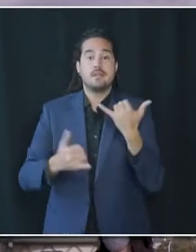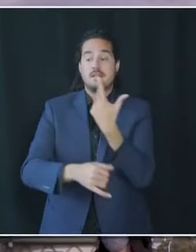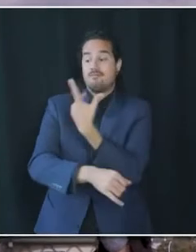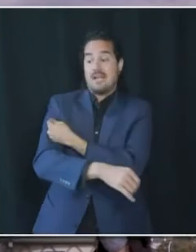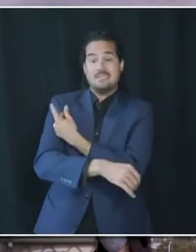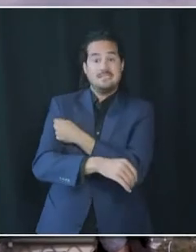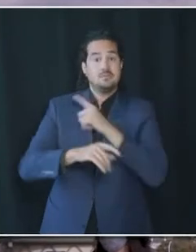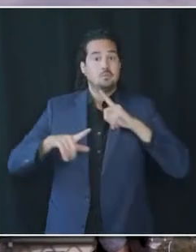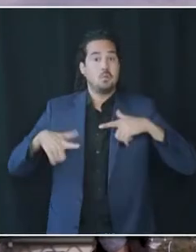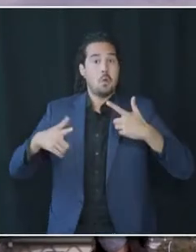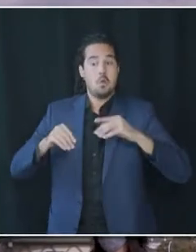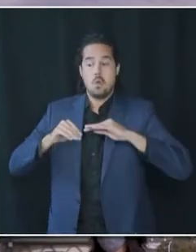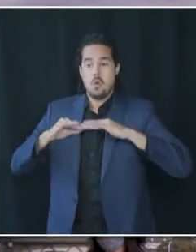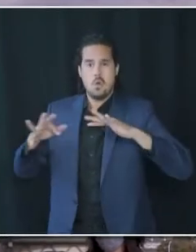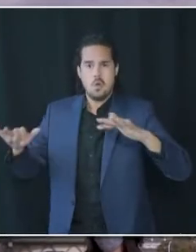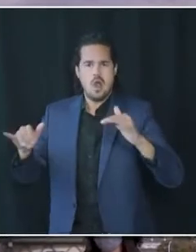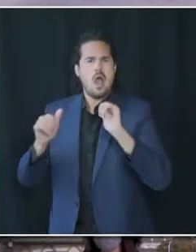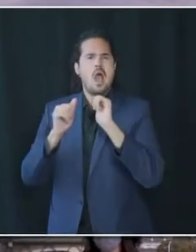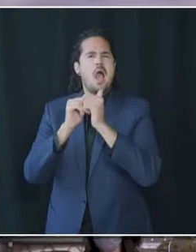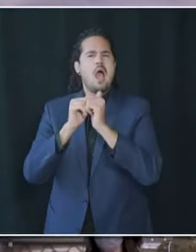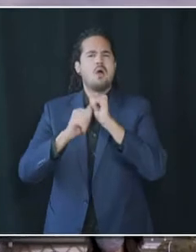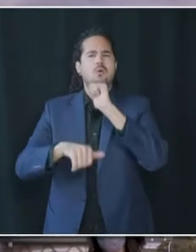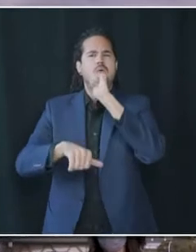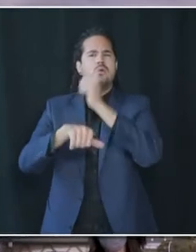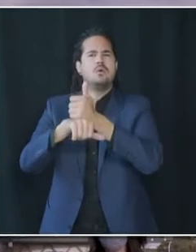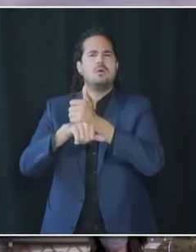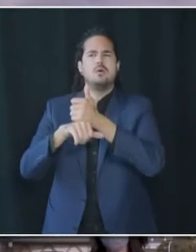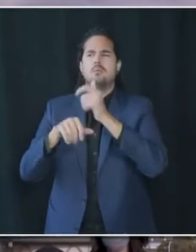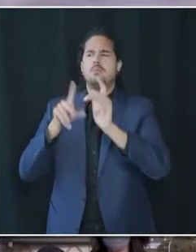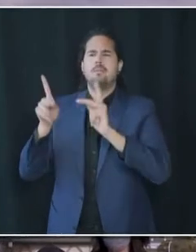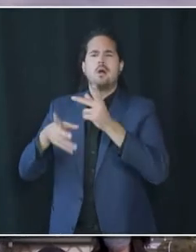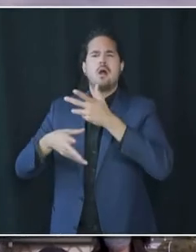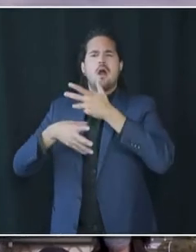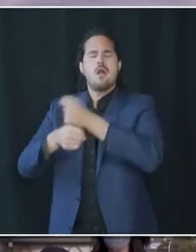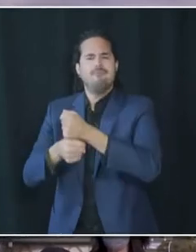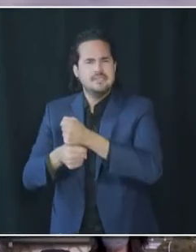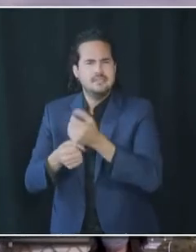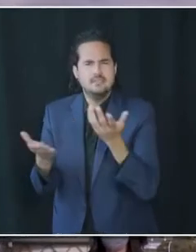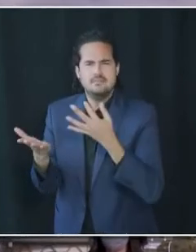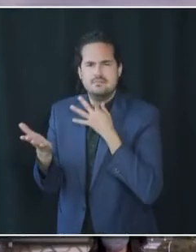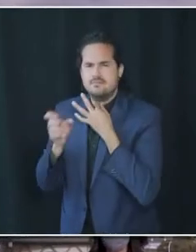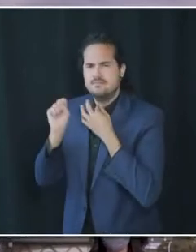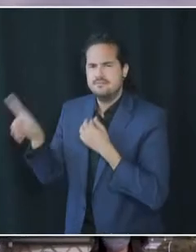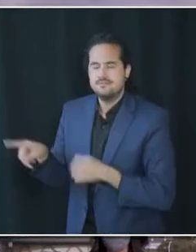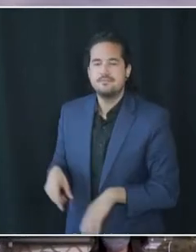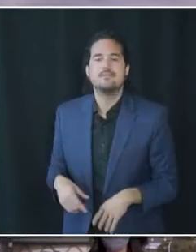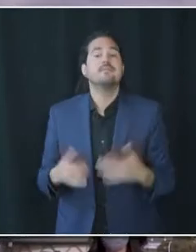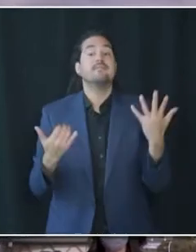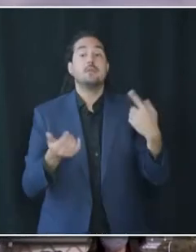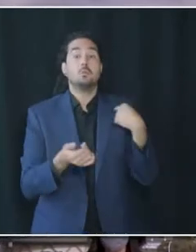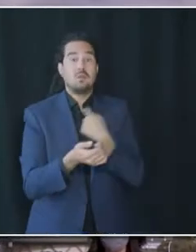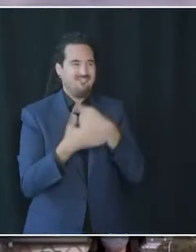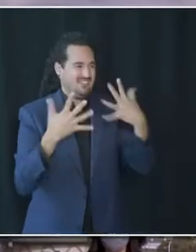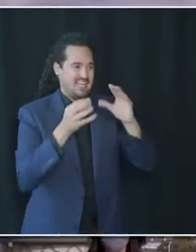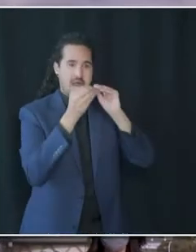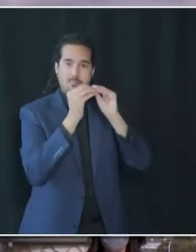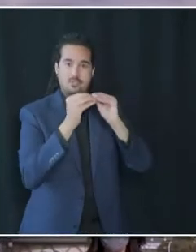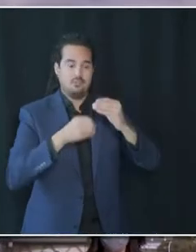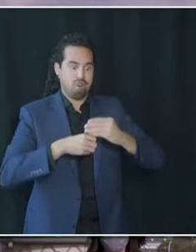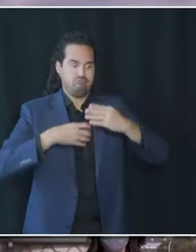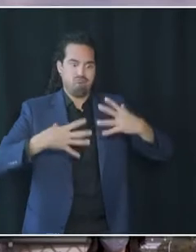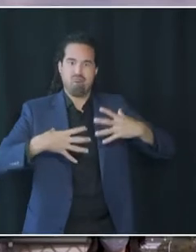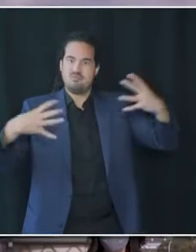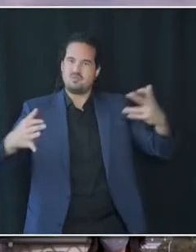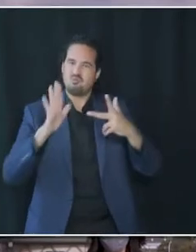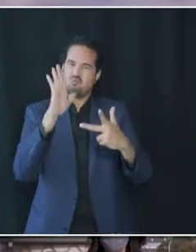usted en esta vacunación cómo puede usted edificar esto hemos triplicado el número de vacunas administradas estamos aquí hoy para marcar la primera sociedad